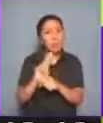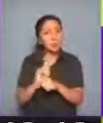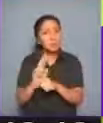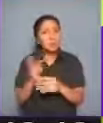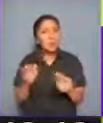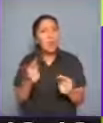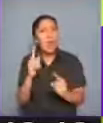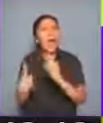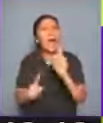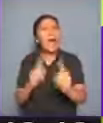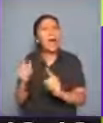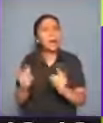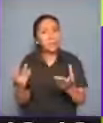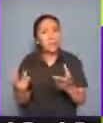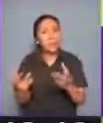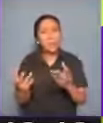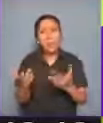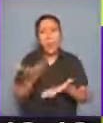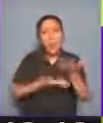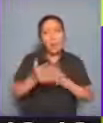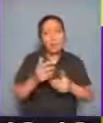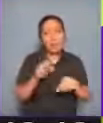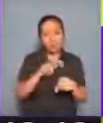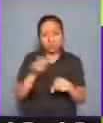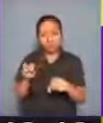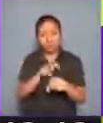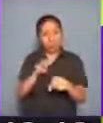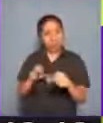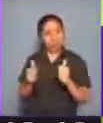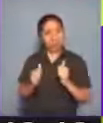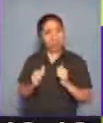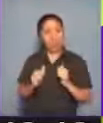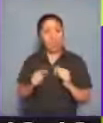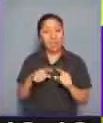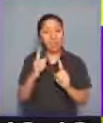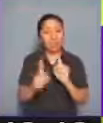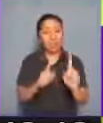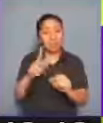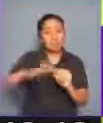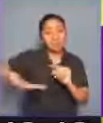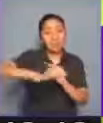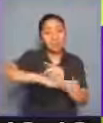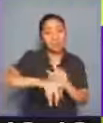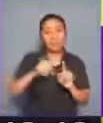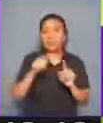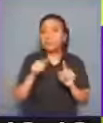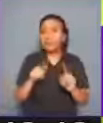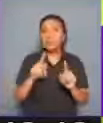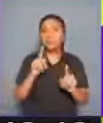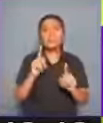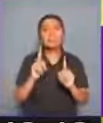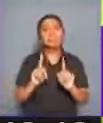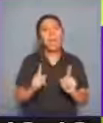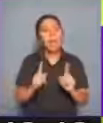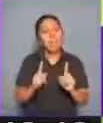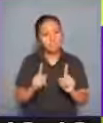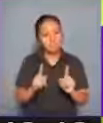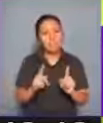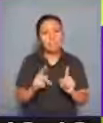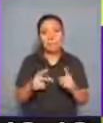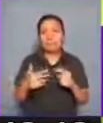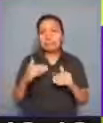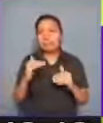algunos remises hacen de taxi compartido también en en algunos barrios y bueno eso también ha generado ahí una competencia